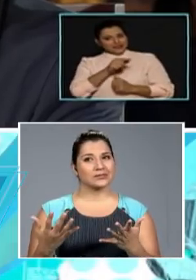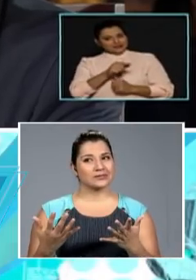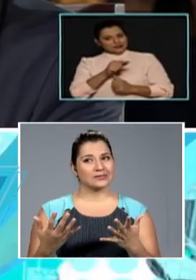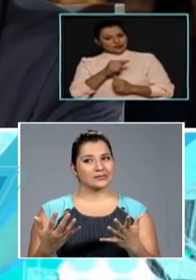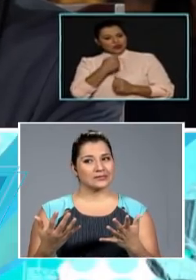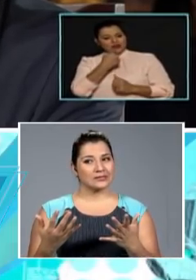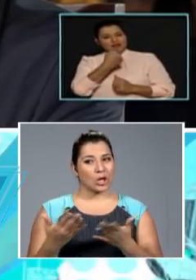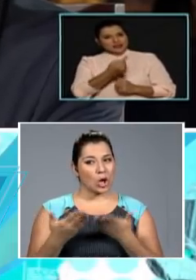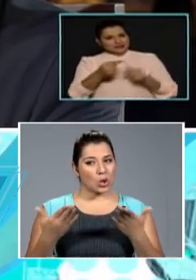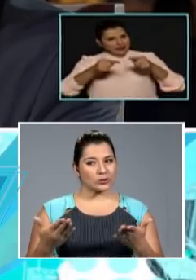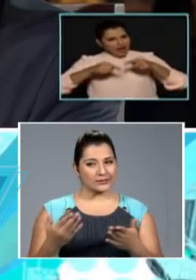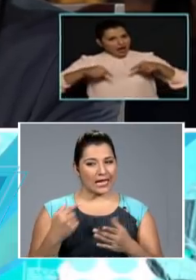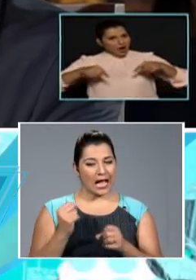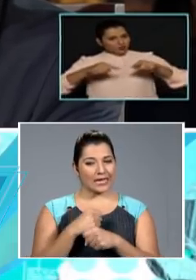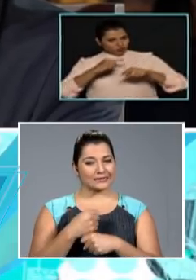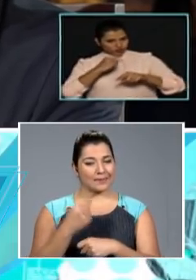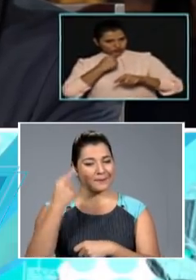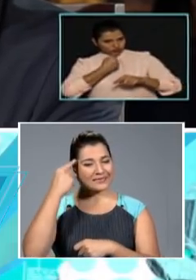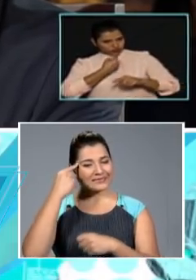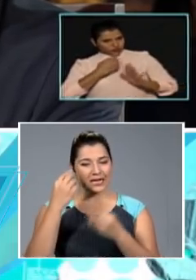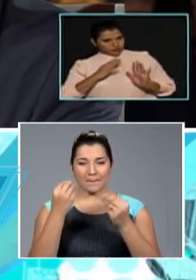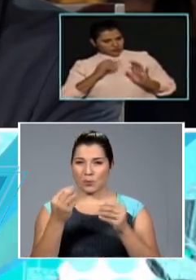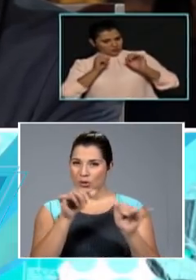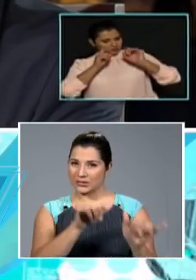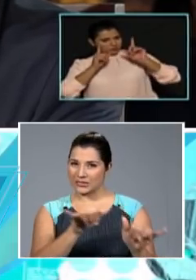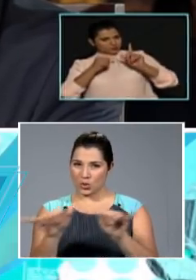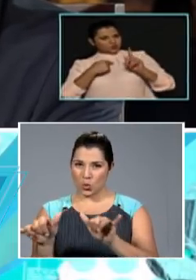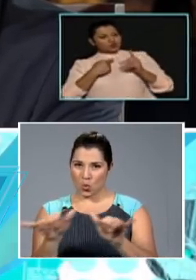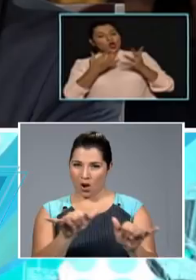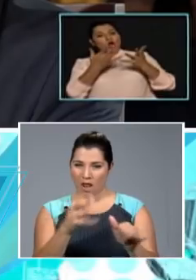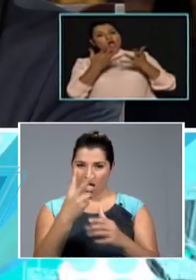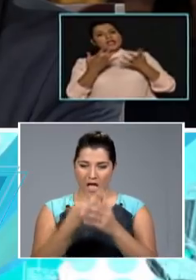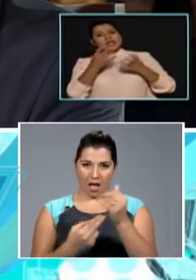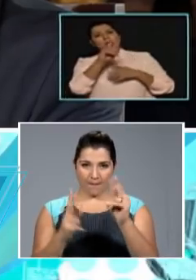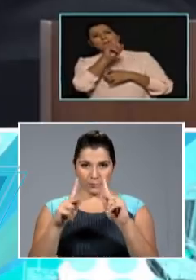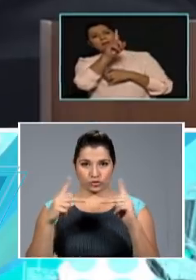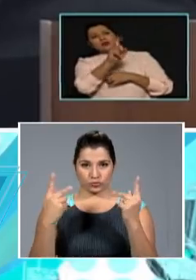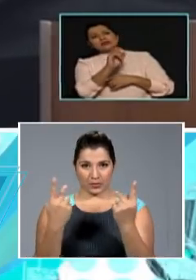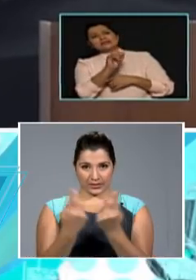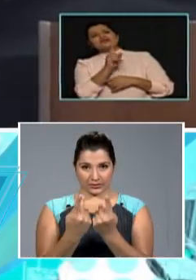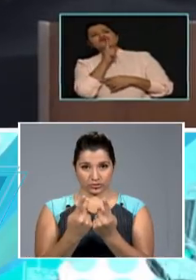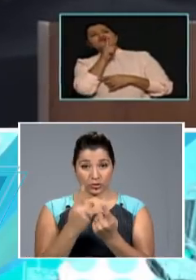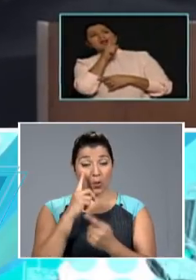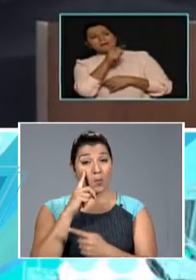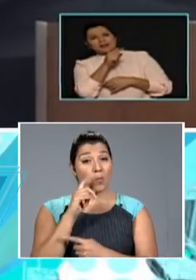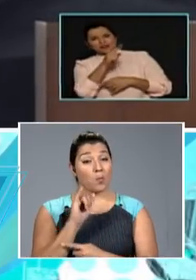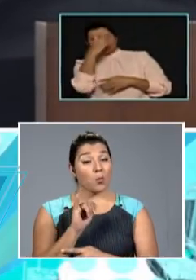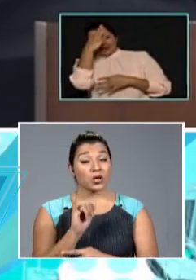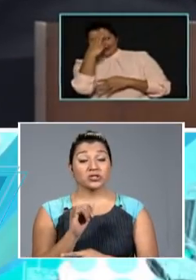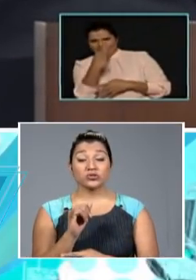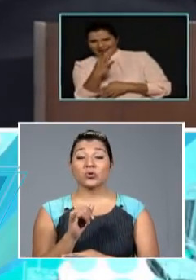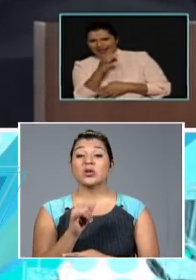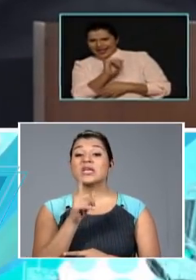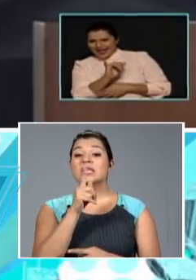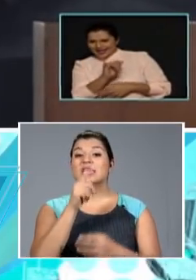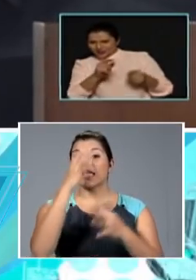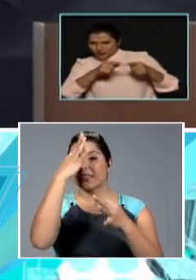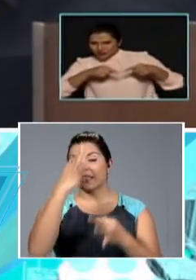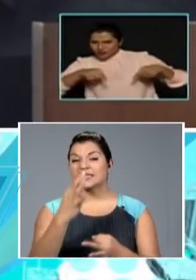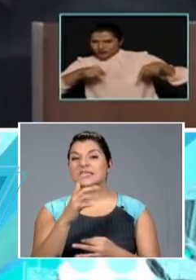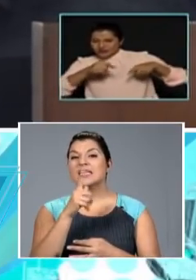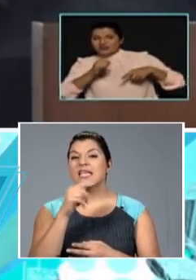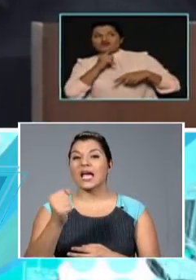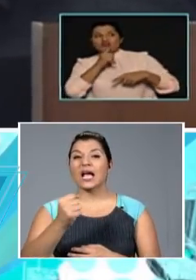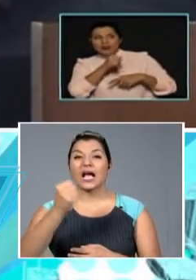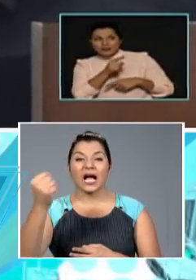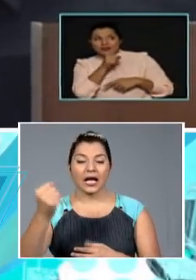pareja, sumamente pareja. Por eso es que decía que al final lo que puede decidir quién gane va a ser elementos